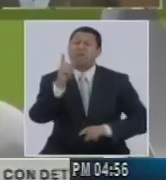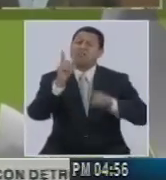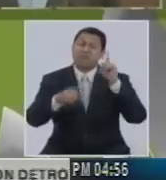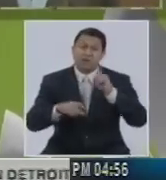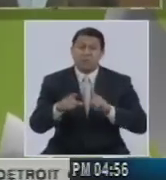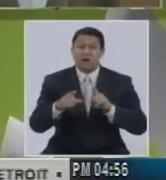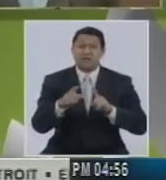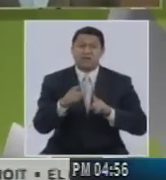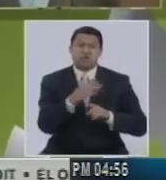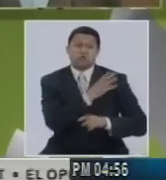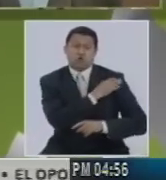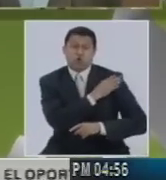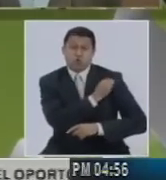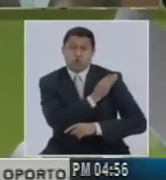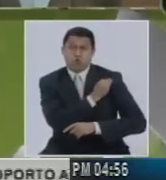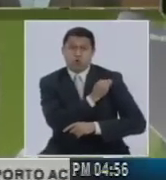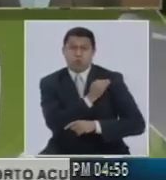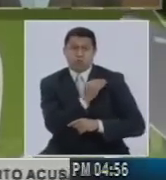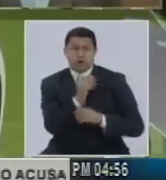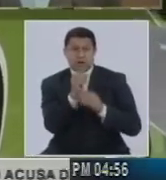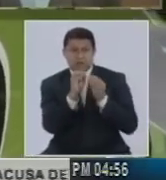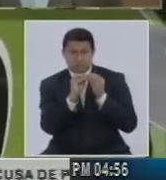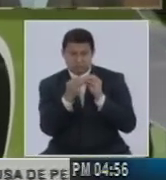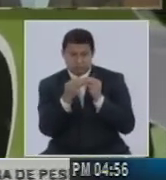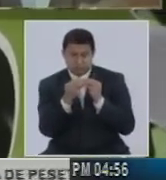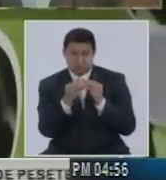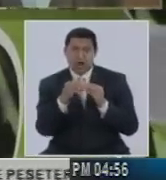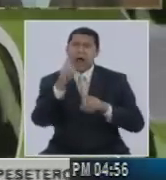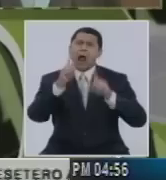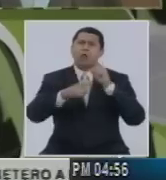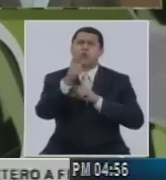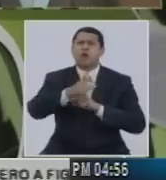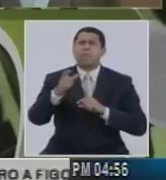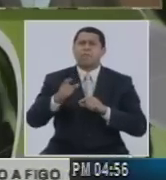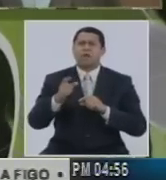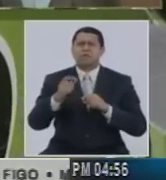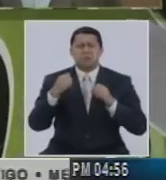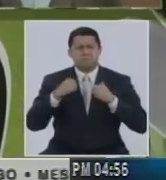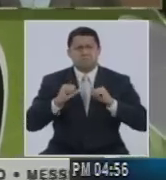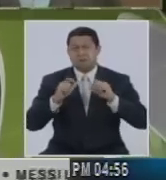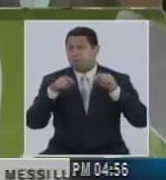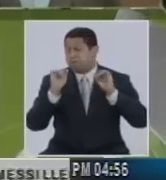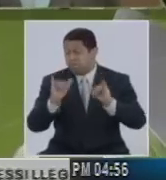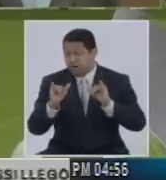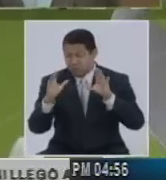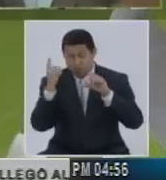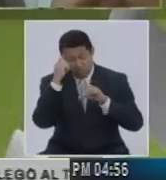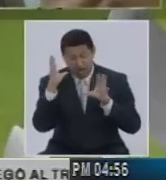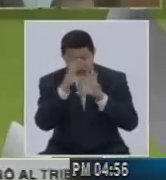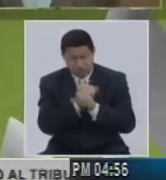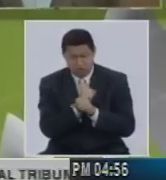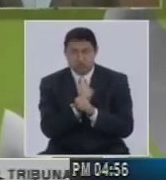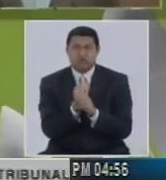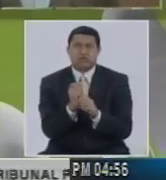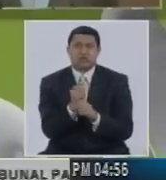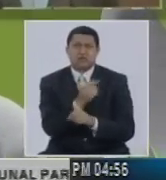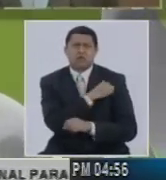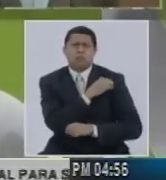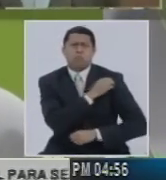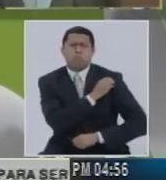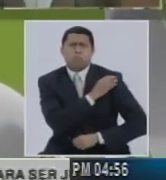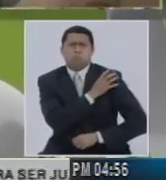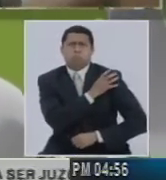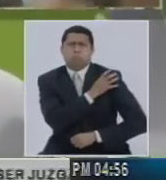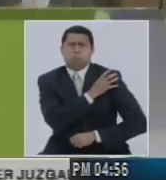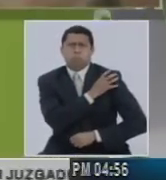calidad del tejido y de la reparación. Hay pacientes que empiezan la terapia la misma noche. Si es un problema de bursitis